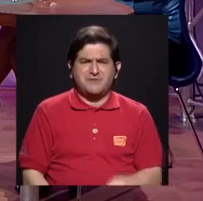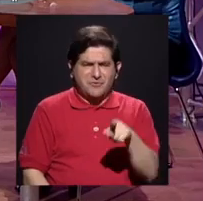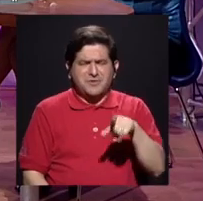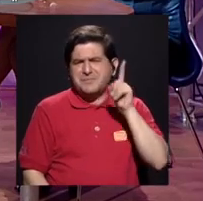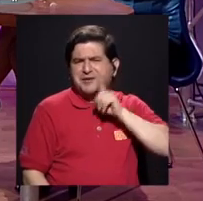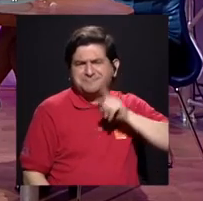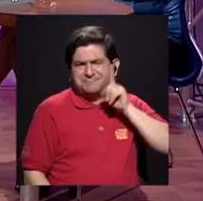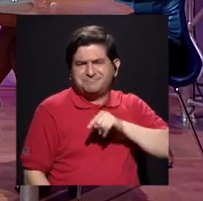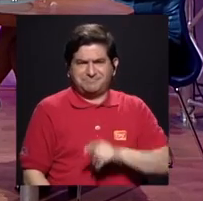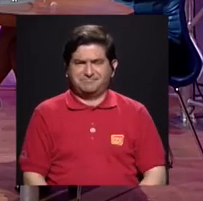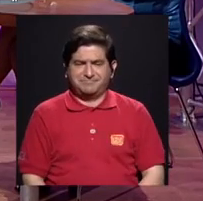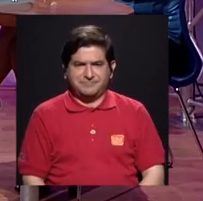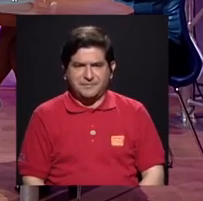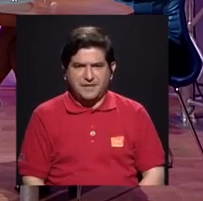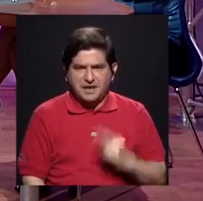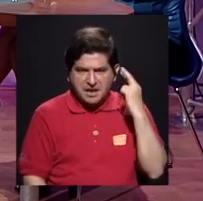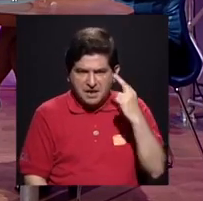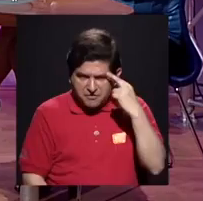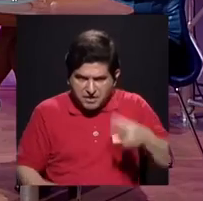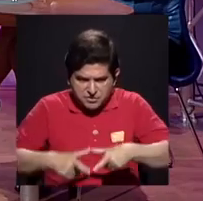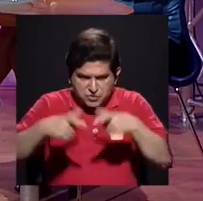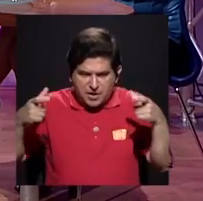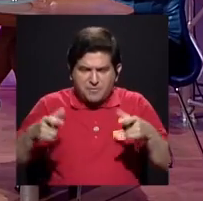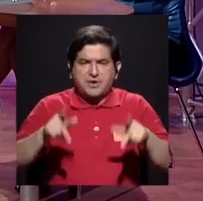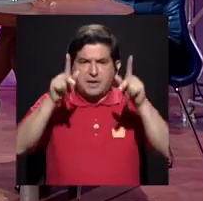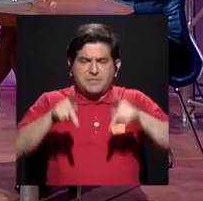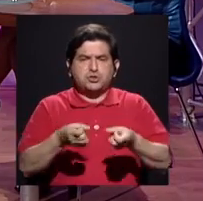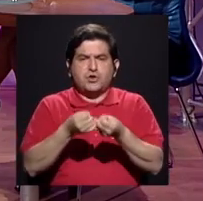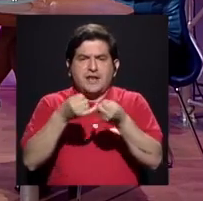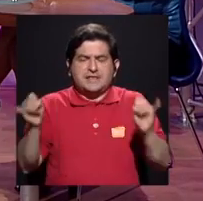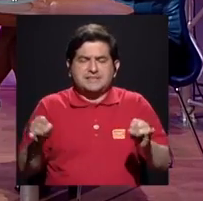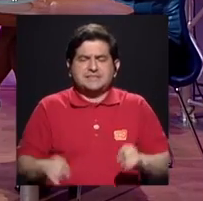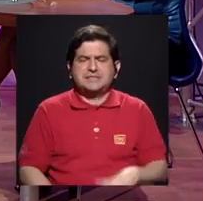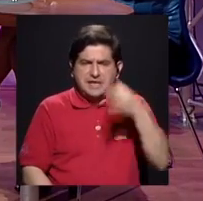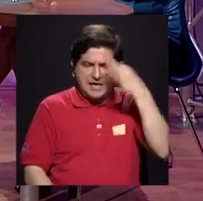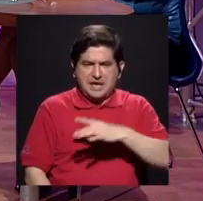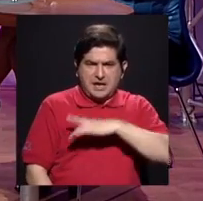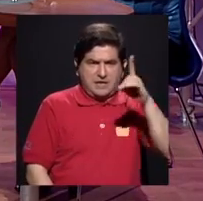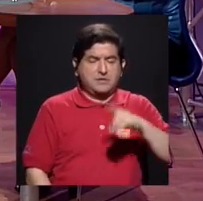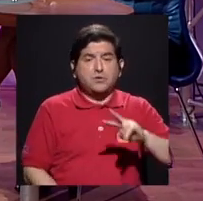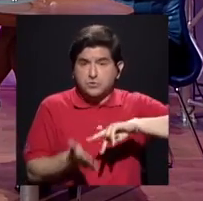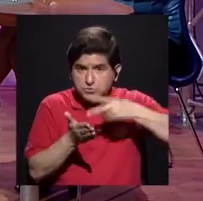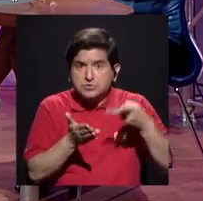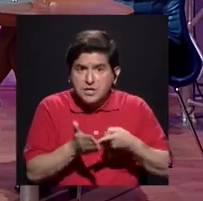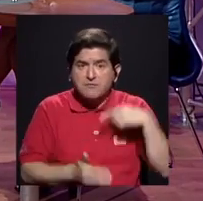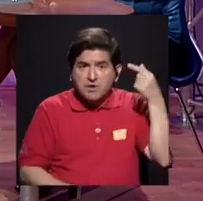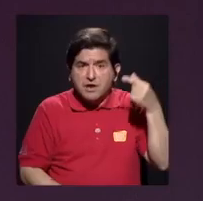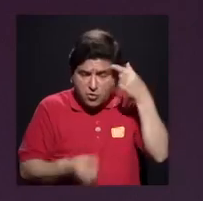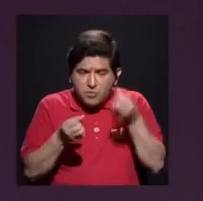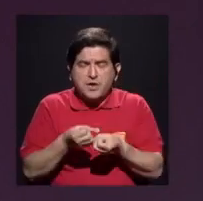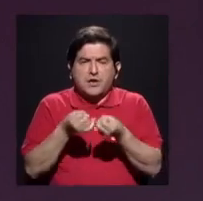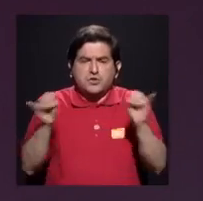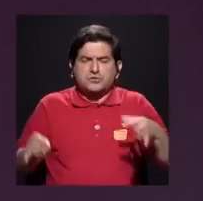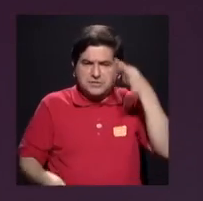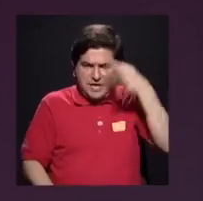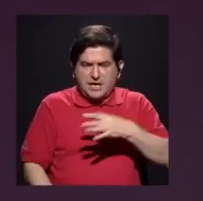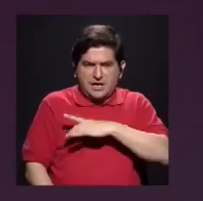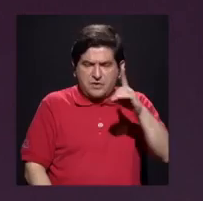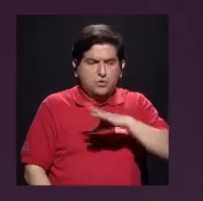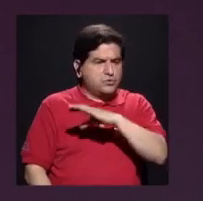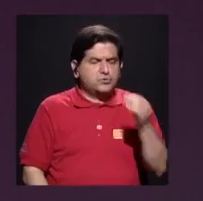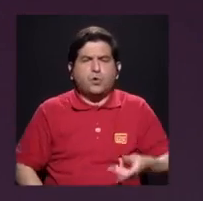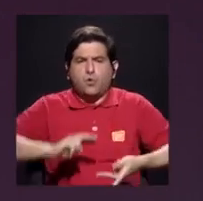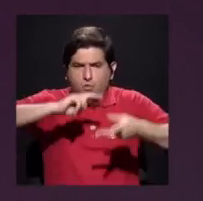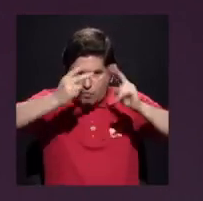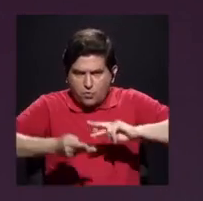llosa el no porque haya una mayoría atea el estado tenga que ser ateo no porque haya una mayoría de equis religión el estado tenga que hacer tener una